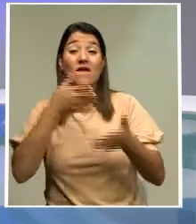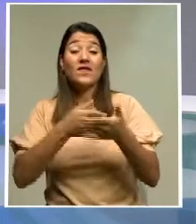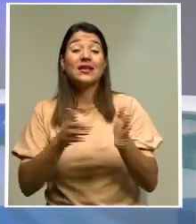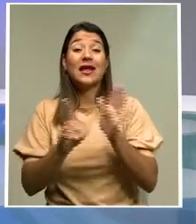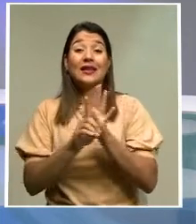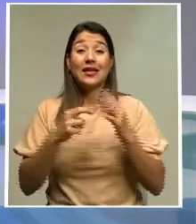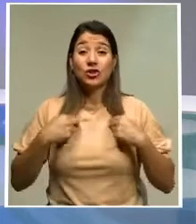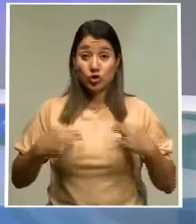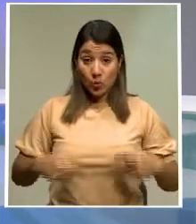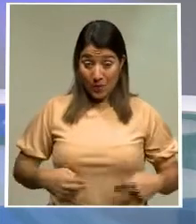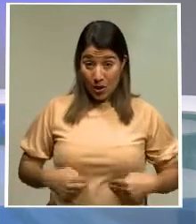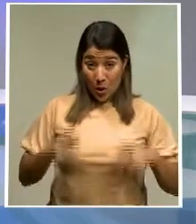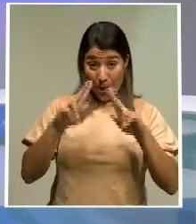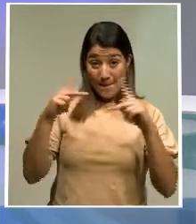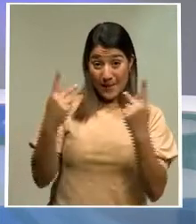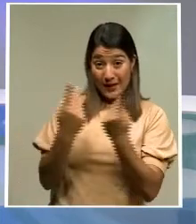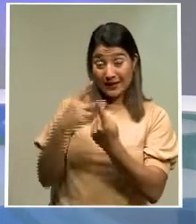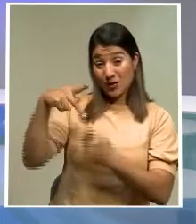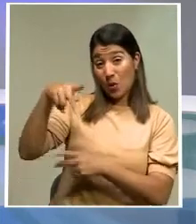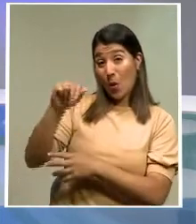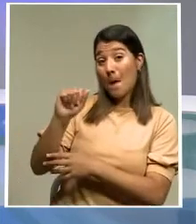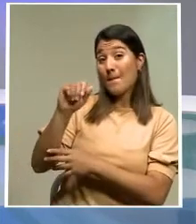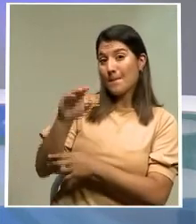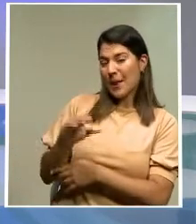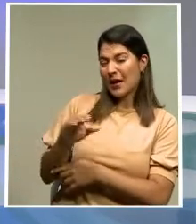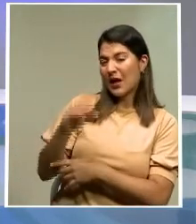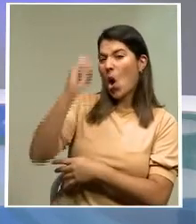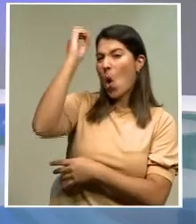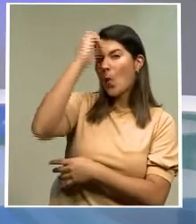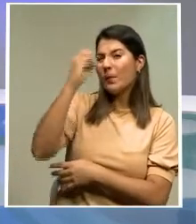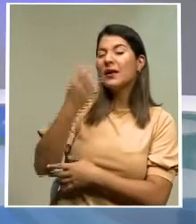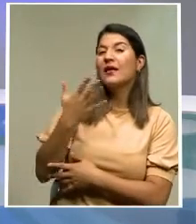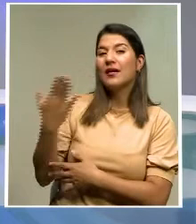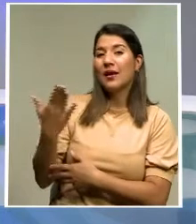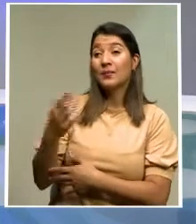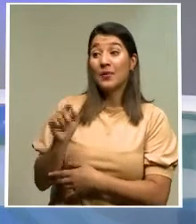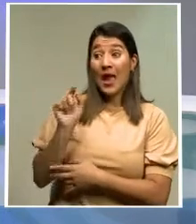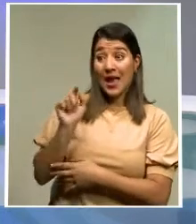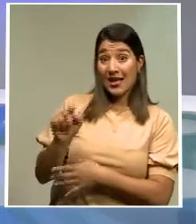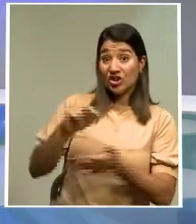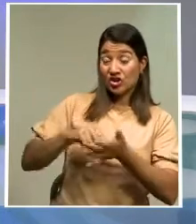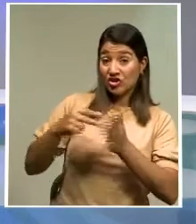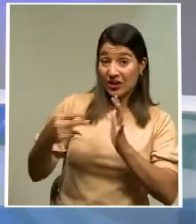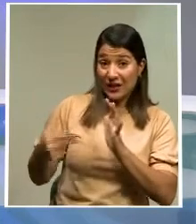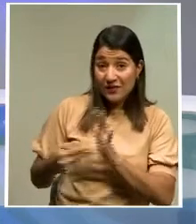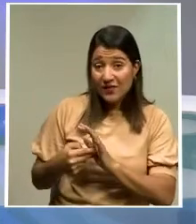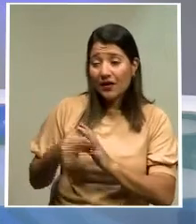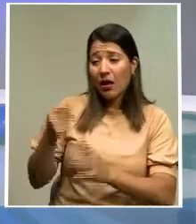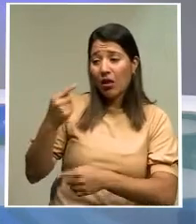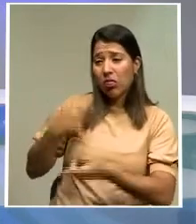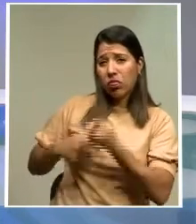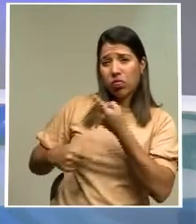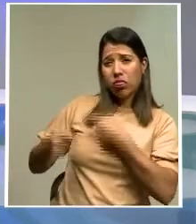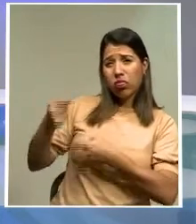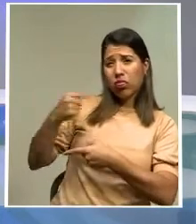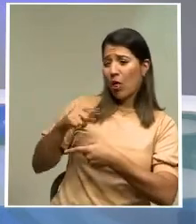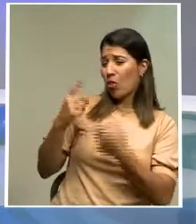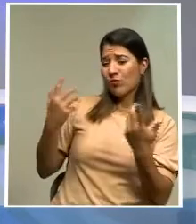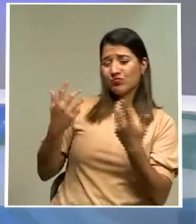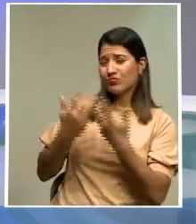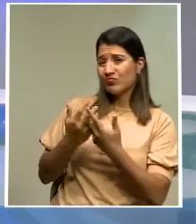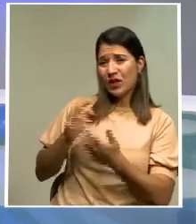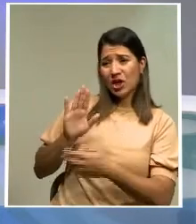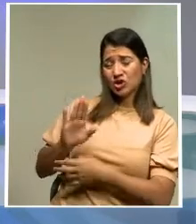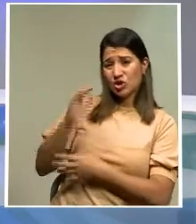fracción oficialista concuerdan en que esto es un retroceso ante su convicción ideológica,